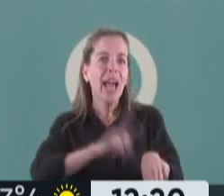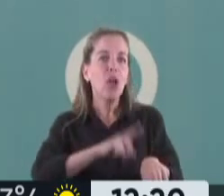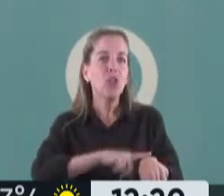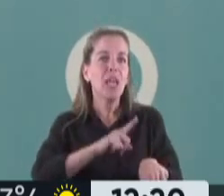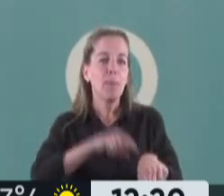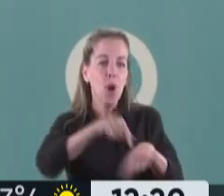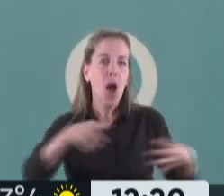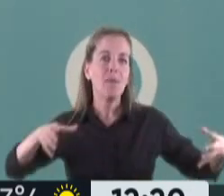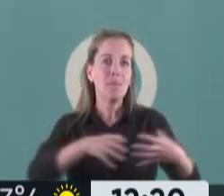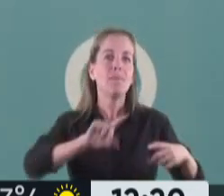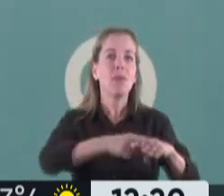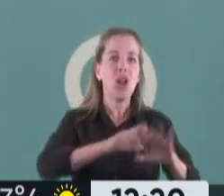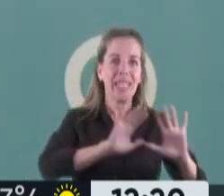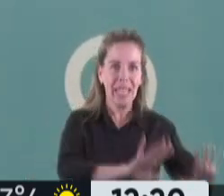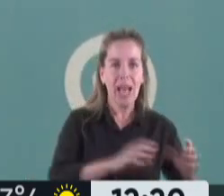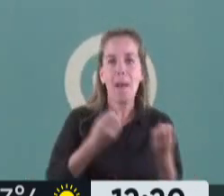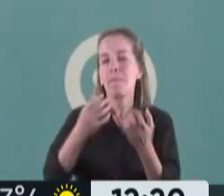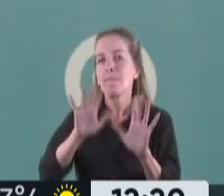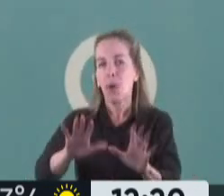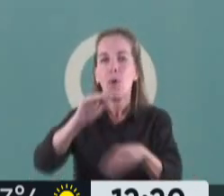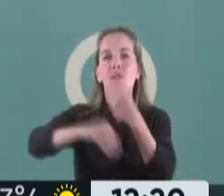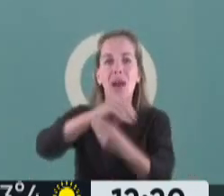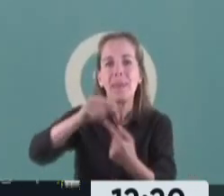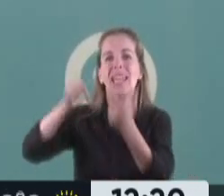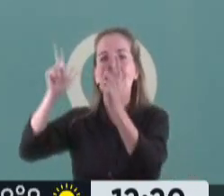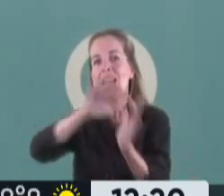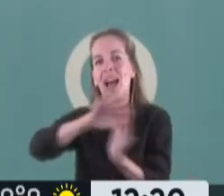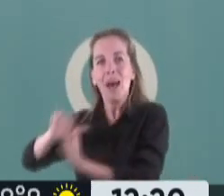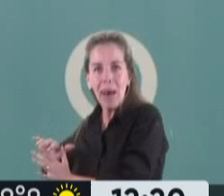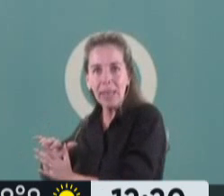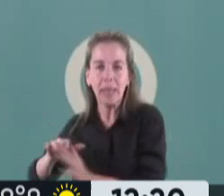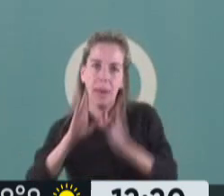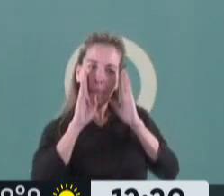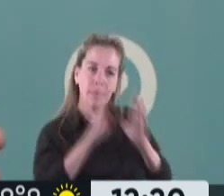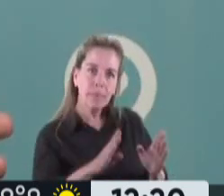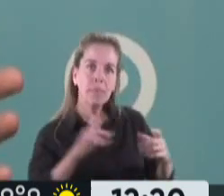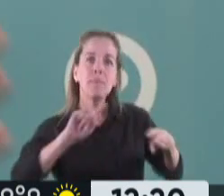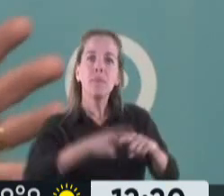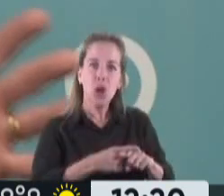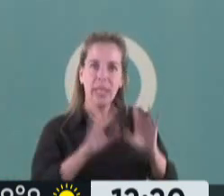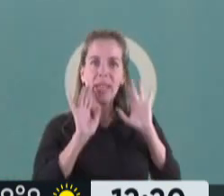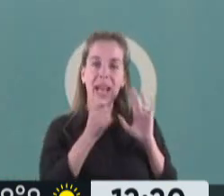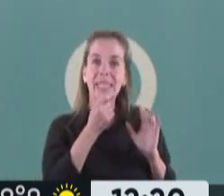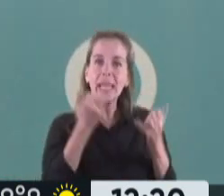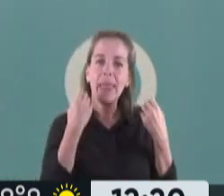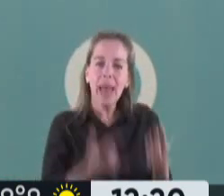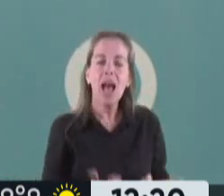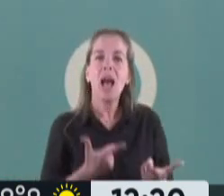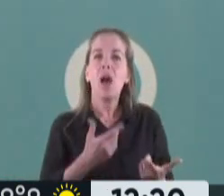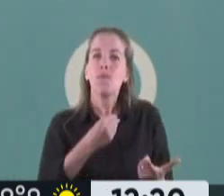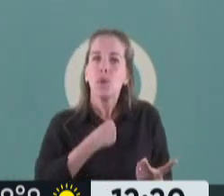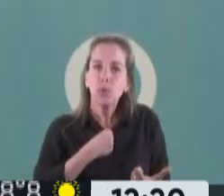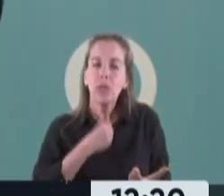al esparcimiento, a una cantidad de cuestiones para construir este gran movimiento. Así que cuando uno se para en ese lugar,